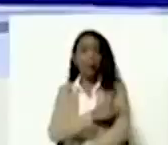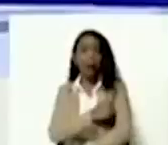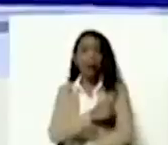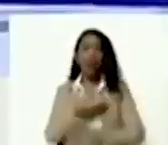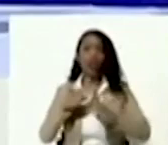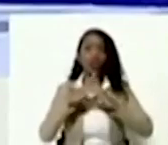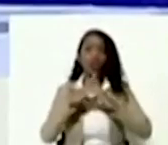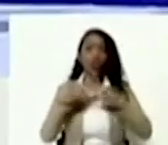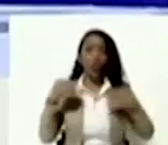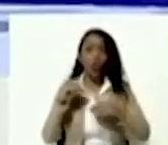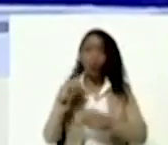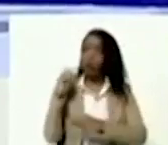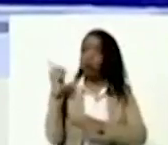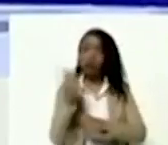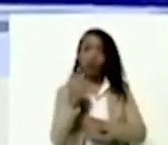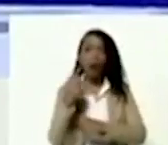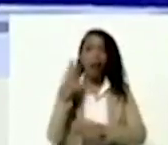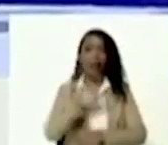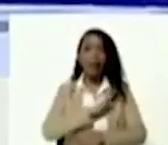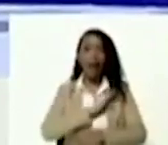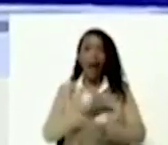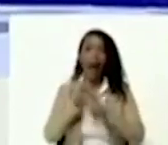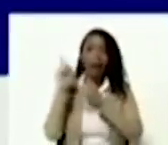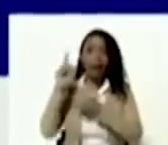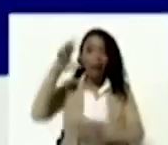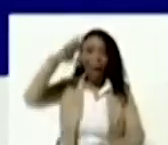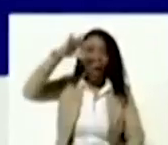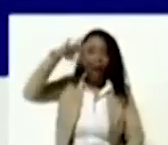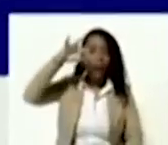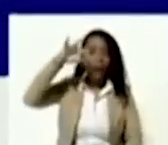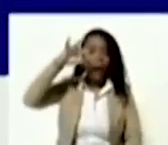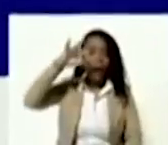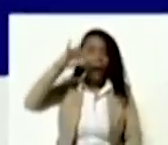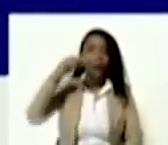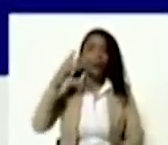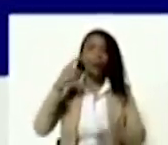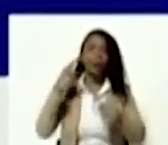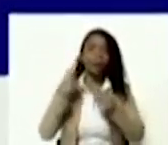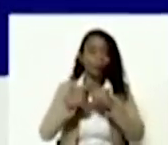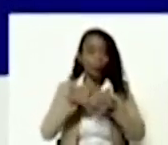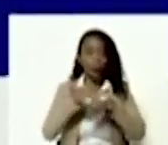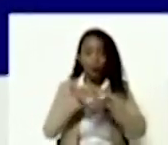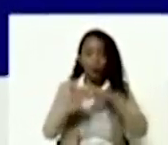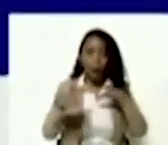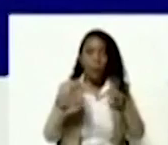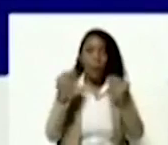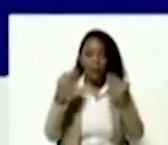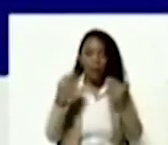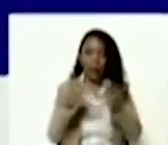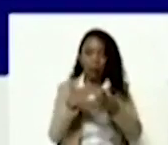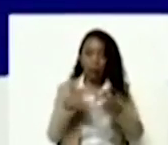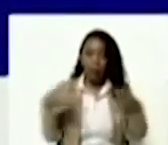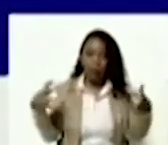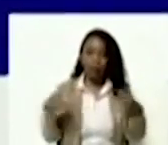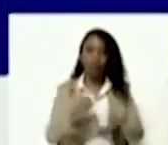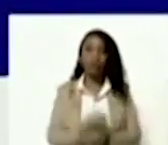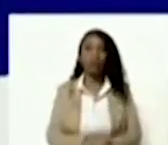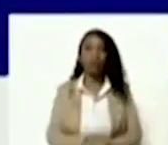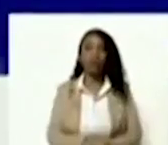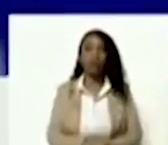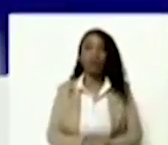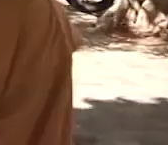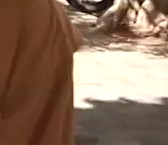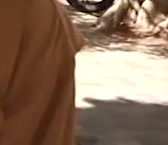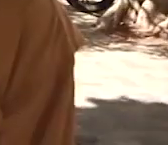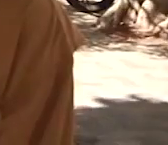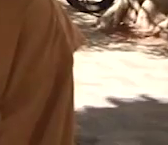aferran a las promesas de Maduro, que incluyen medicinas de Rusia, China y Cuba, además de estas cuestionadas gotas que promete distribuir